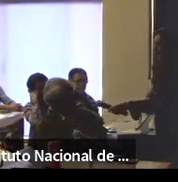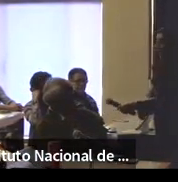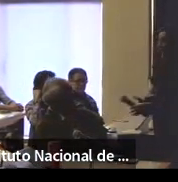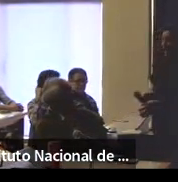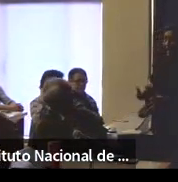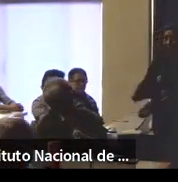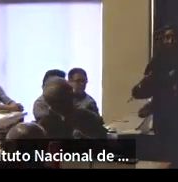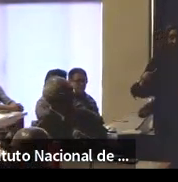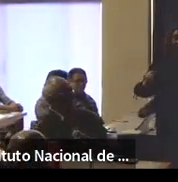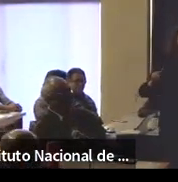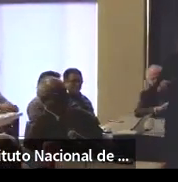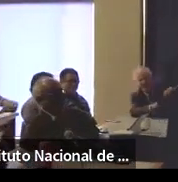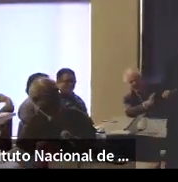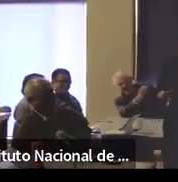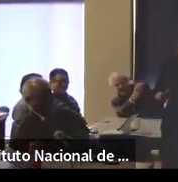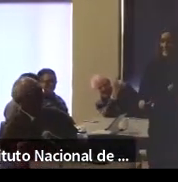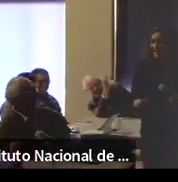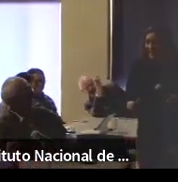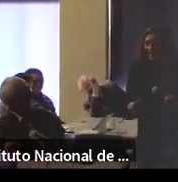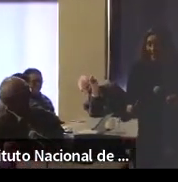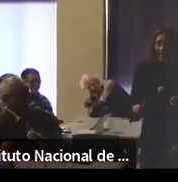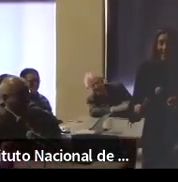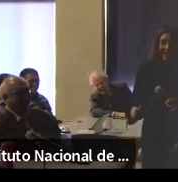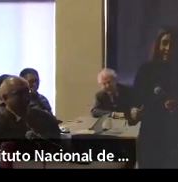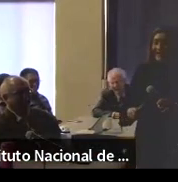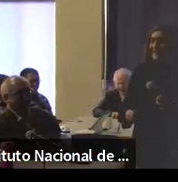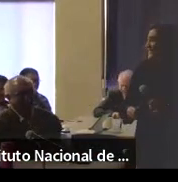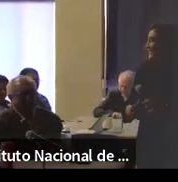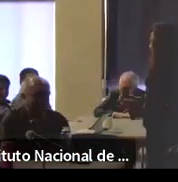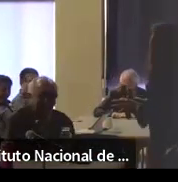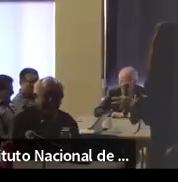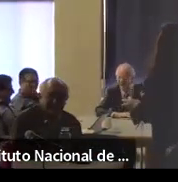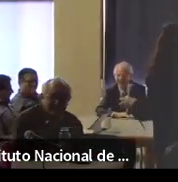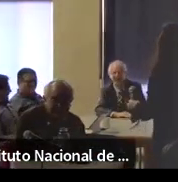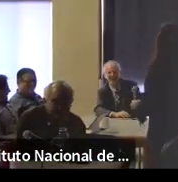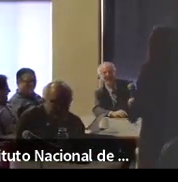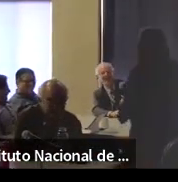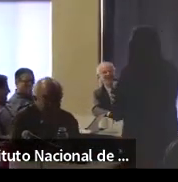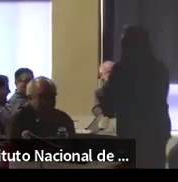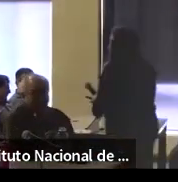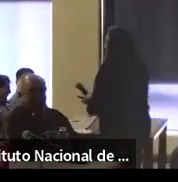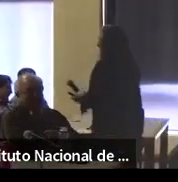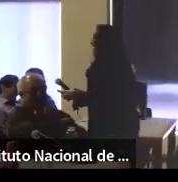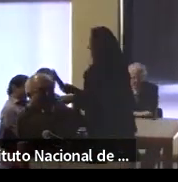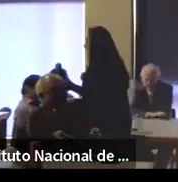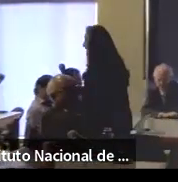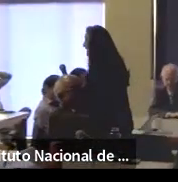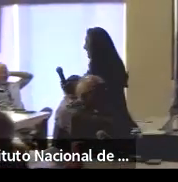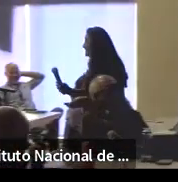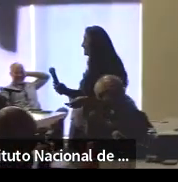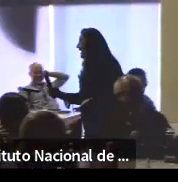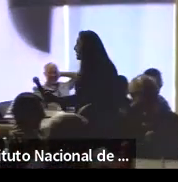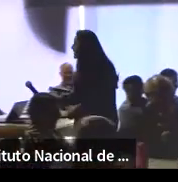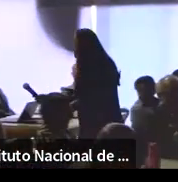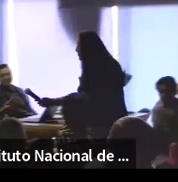mujer Ay no esperaba esa Ay muy buena usted